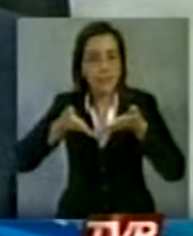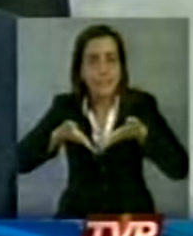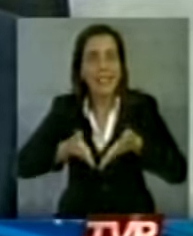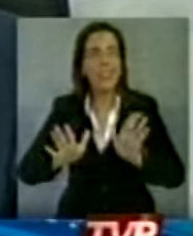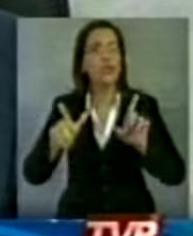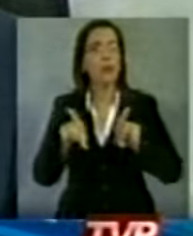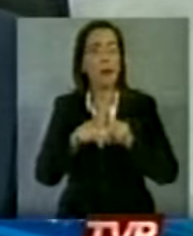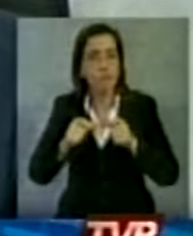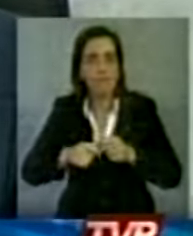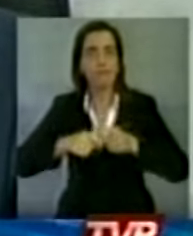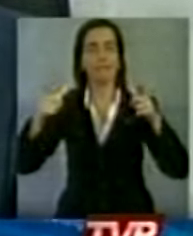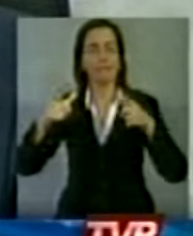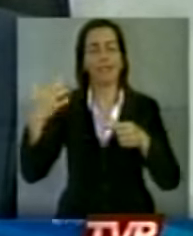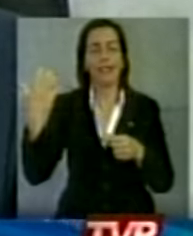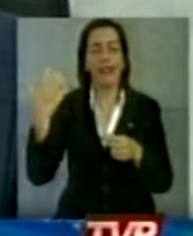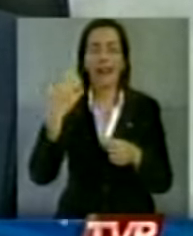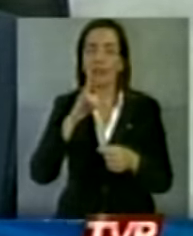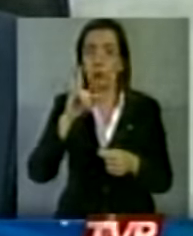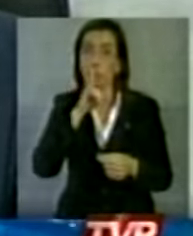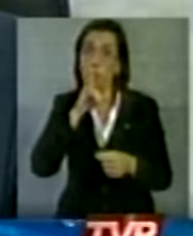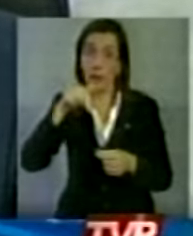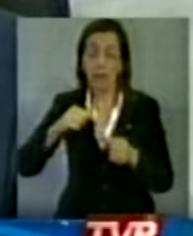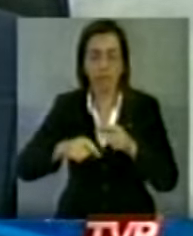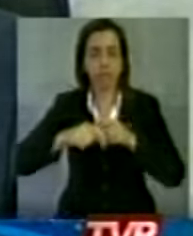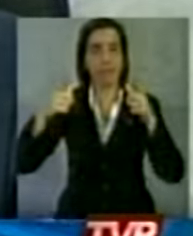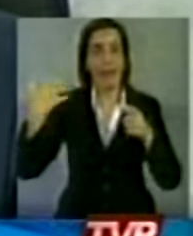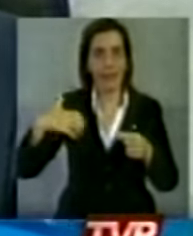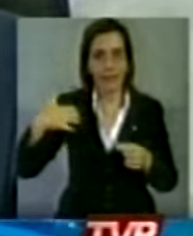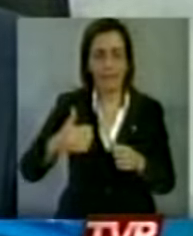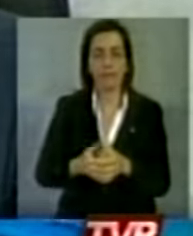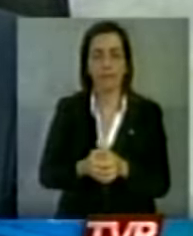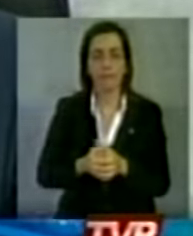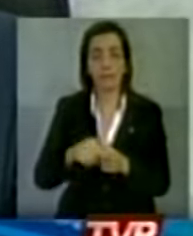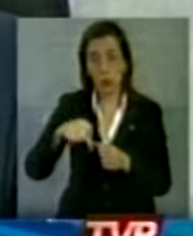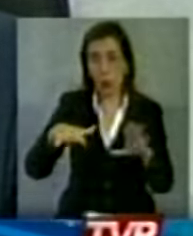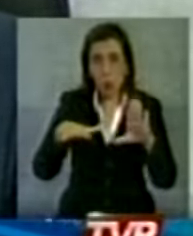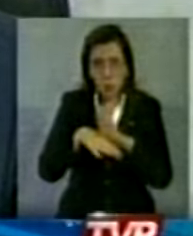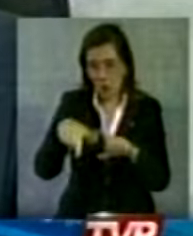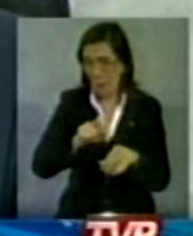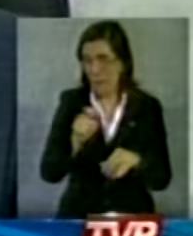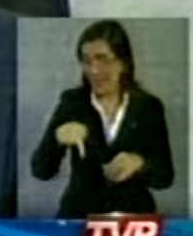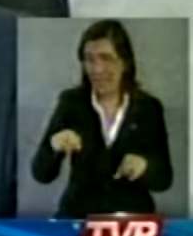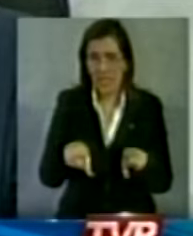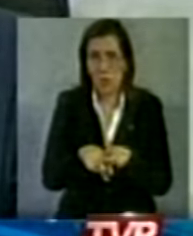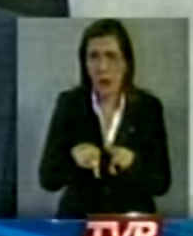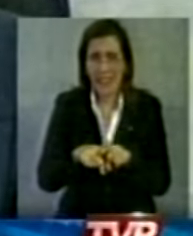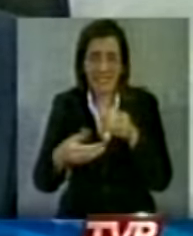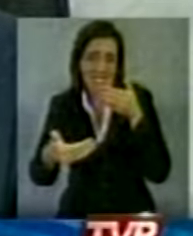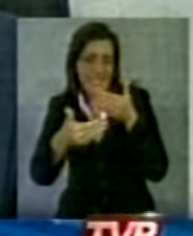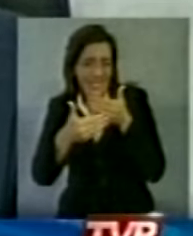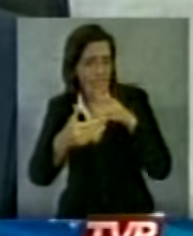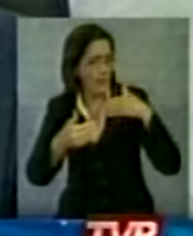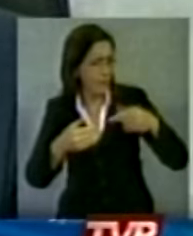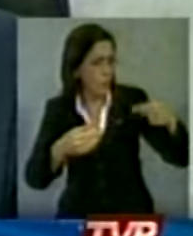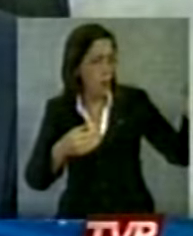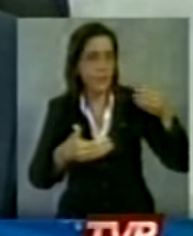grande". Aquí mismo, en un mes como este, y a pocas cuadras